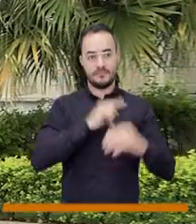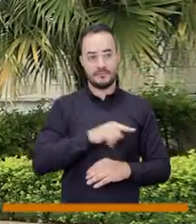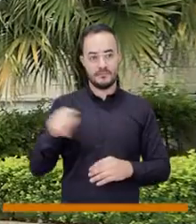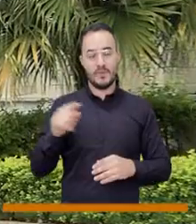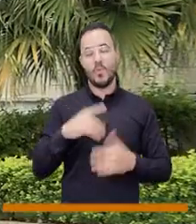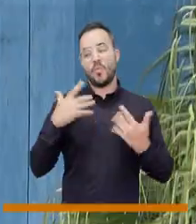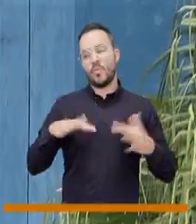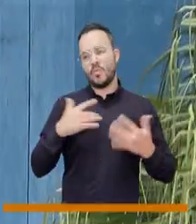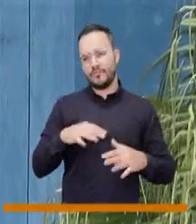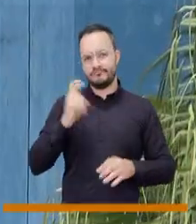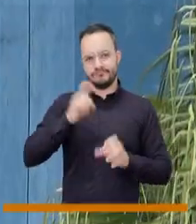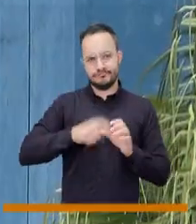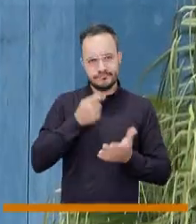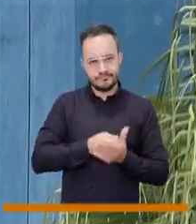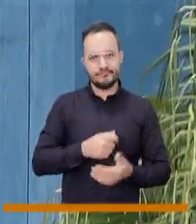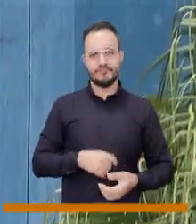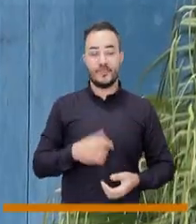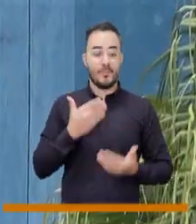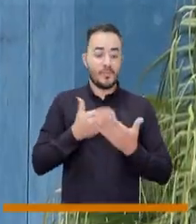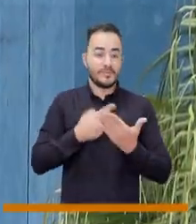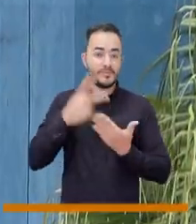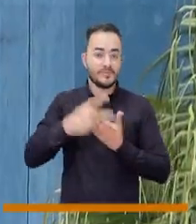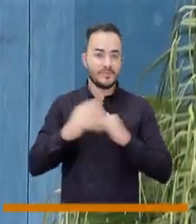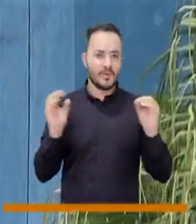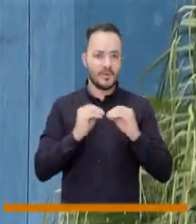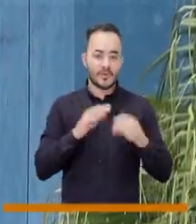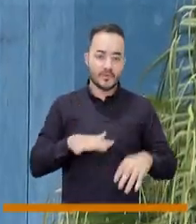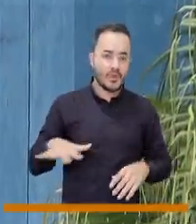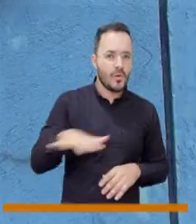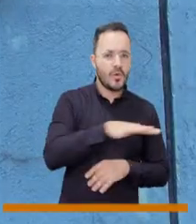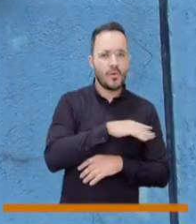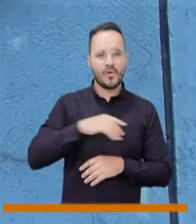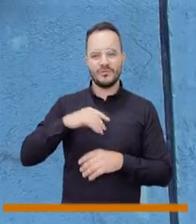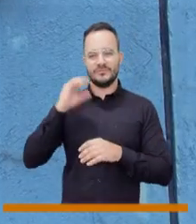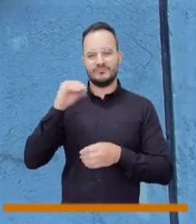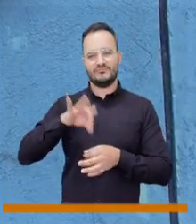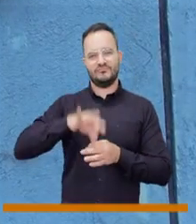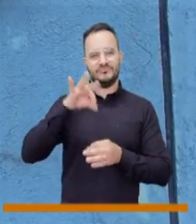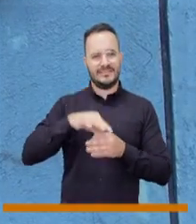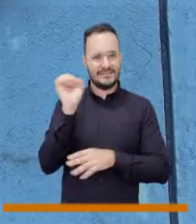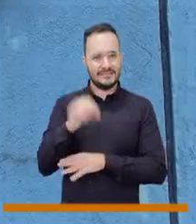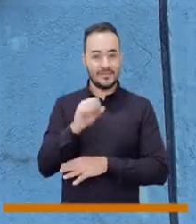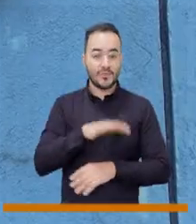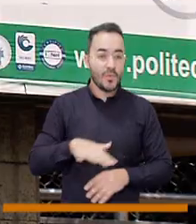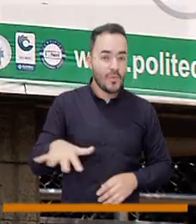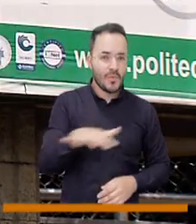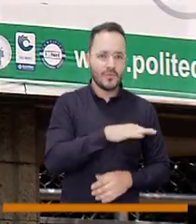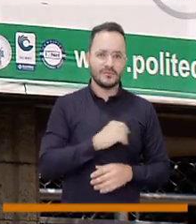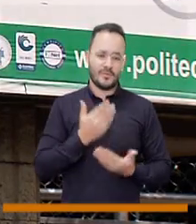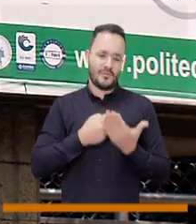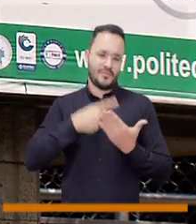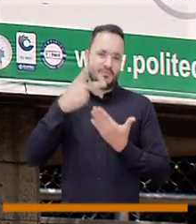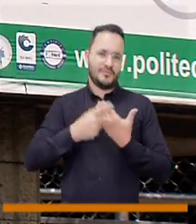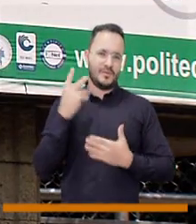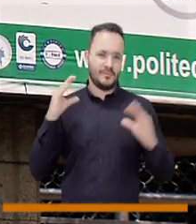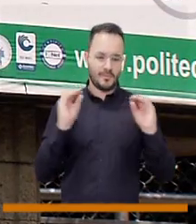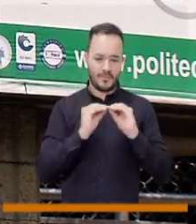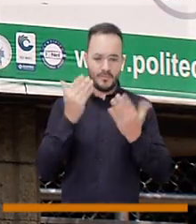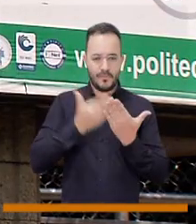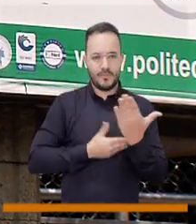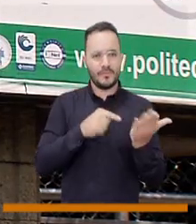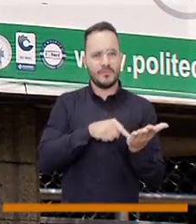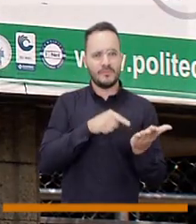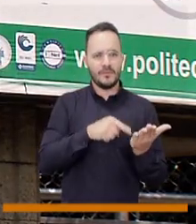y matrícula cero, proyecto de acuerdo que fue aprobado por unanimidad. Los 21 concejales de Medellín aprobamos el proyecto de